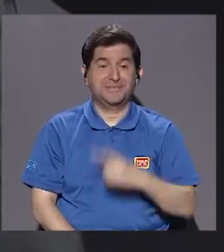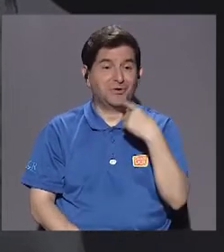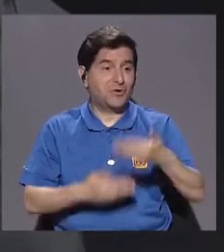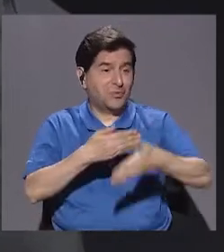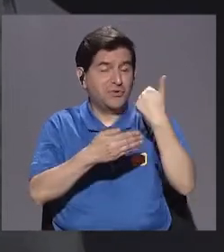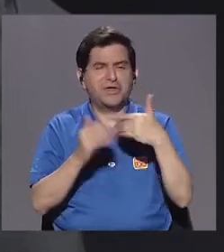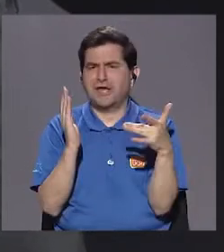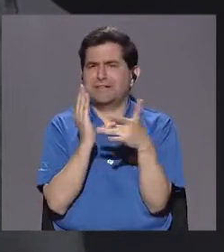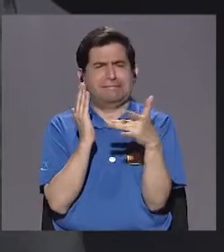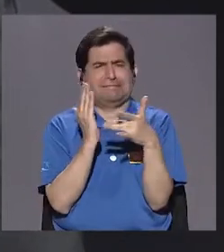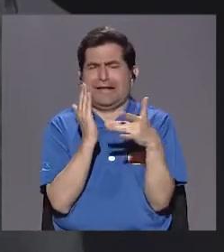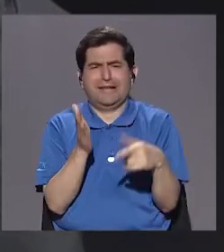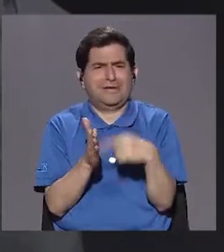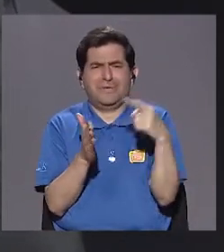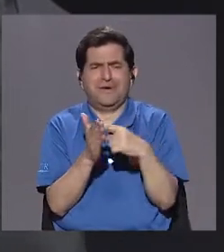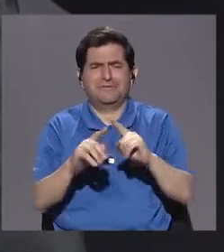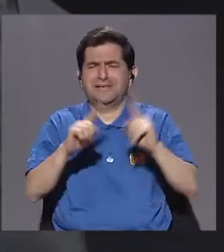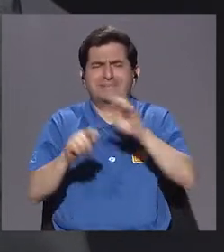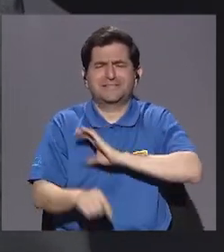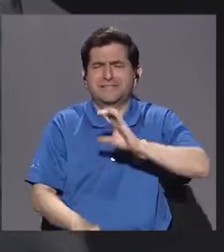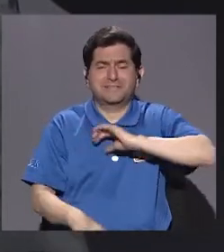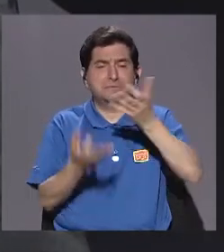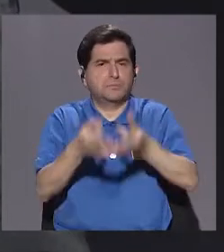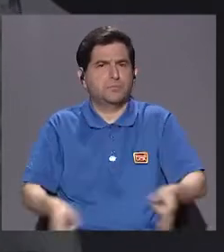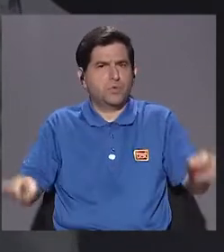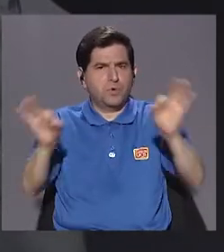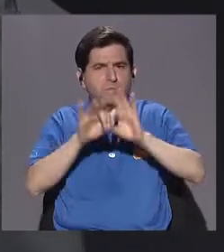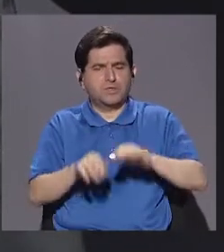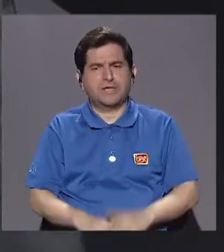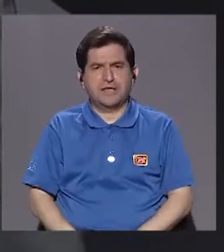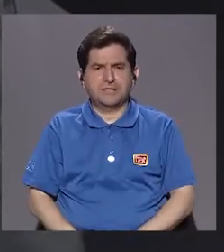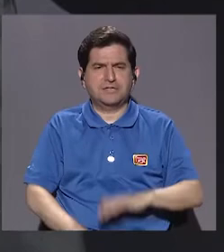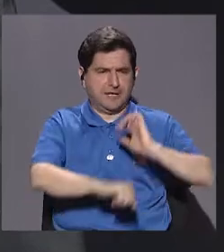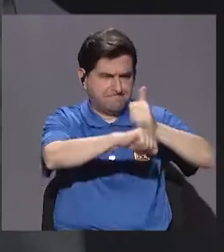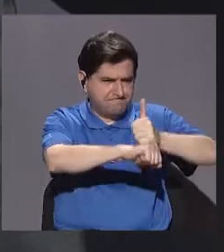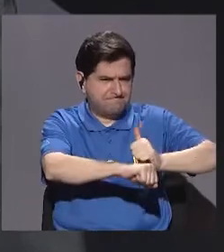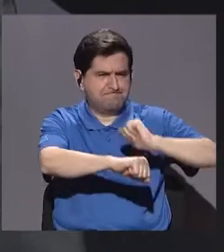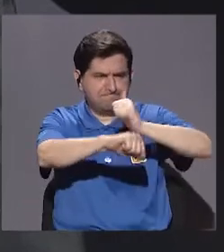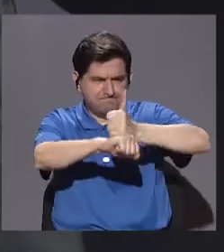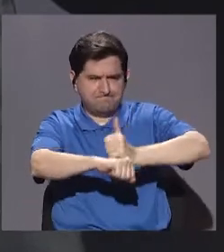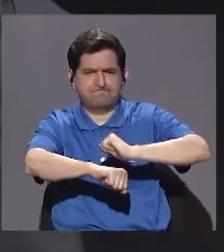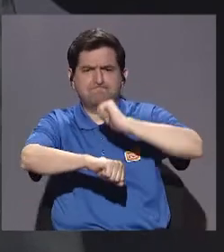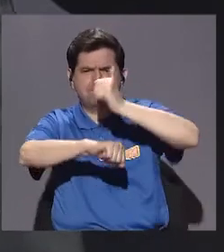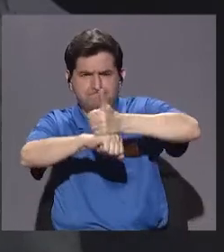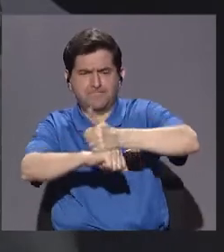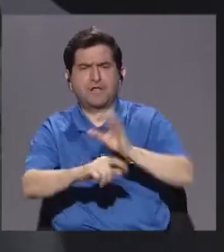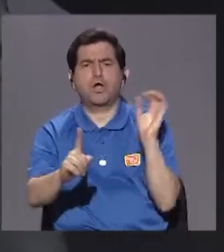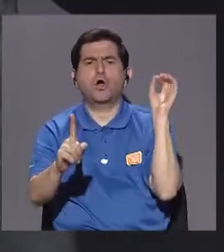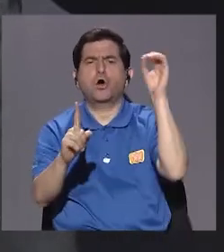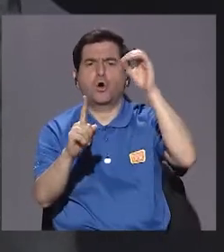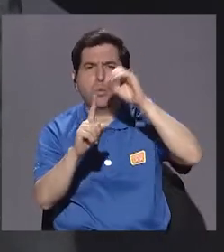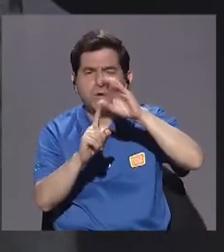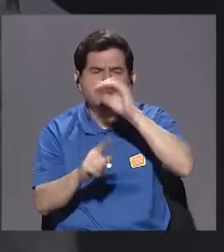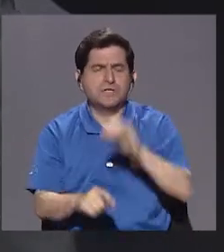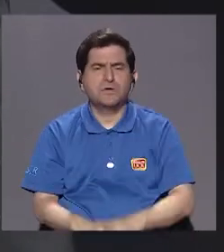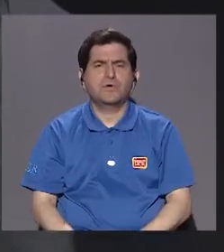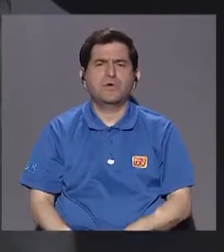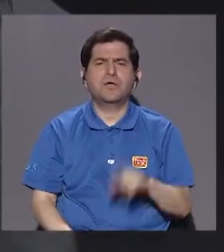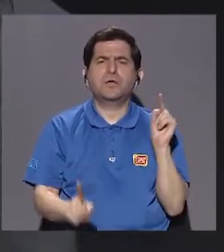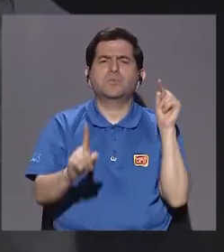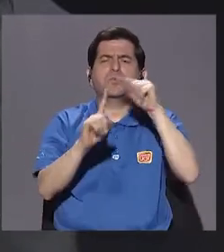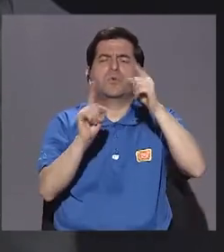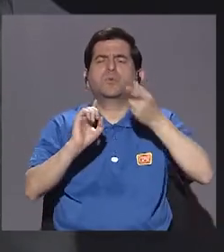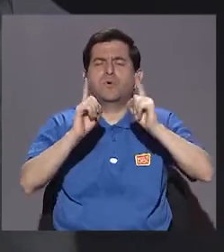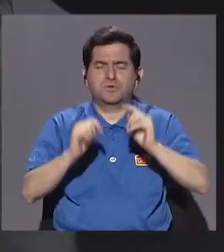es muy técnico de ese tiene muchas aristas y creo que es importante más o menos estableciendo cuáles son sus objetivos y cuál es su cometido y en ese sentido